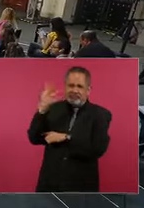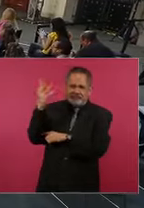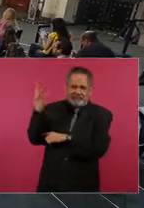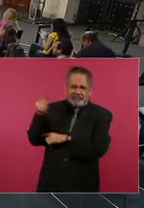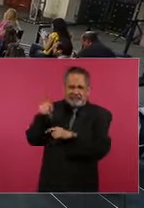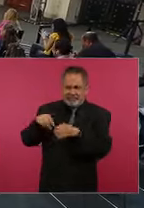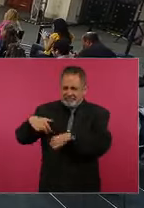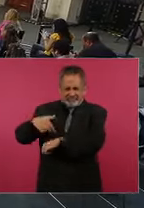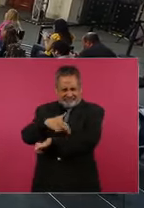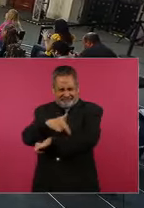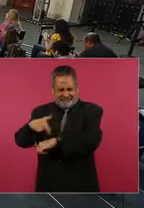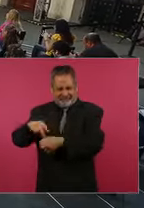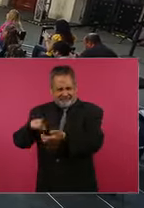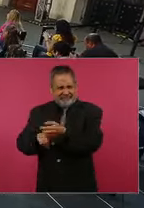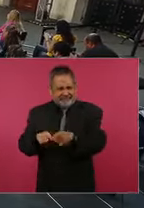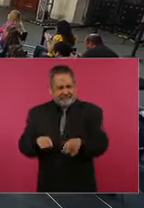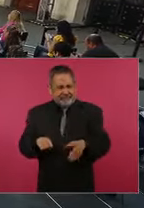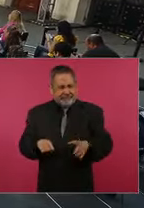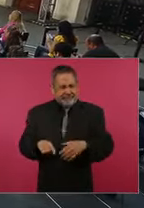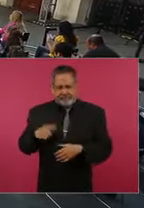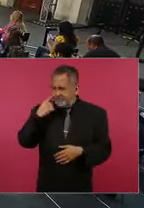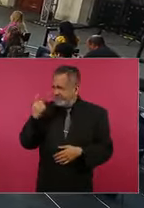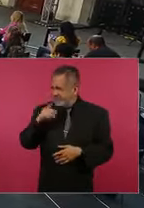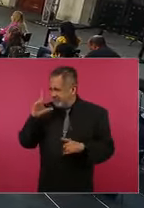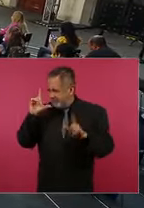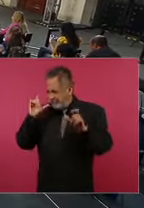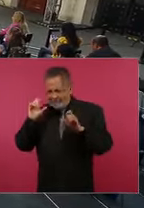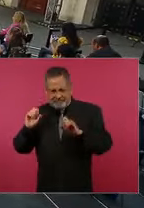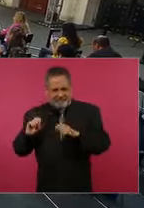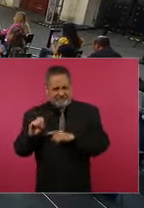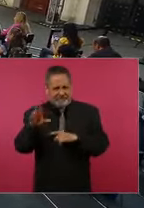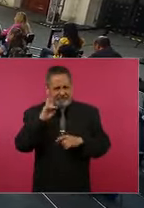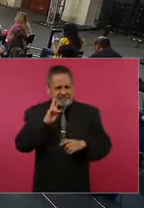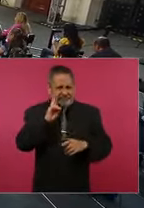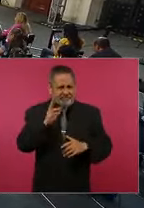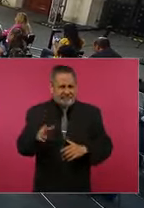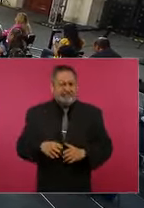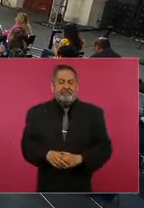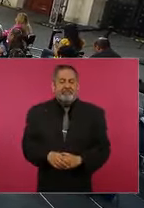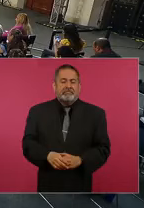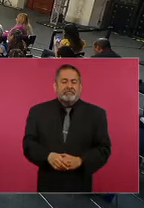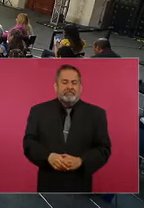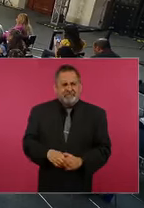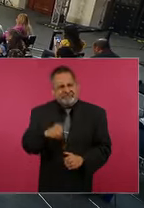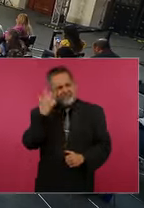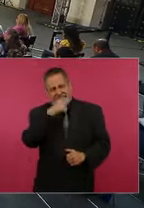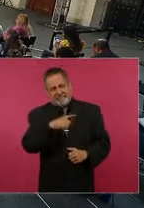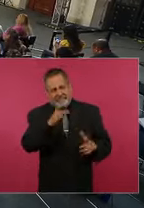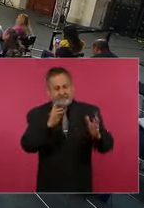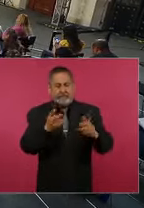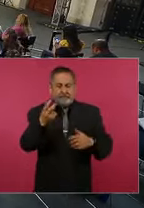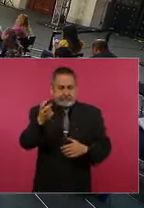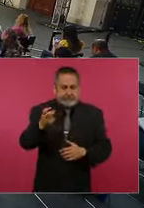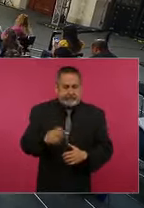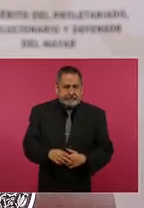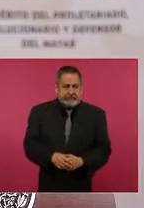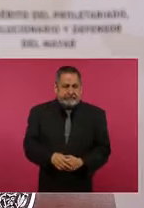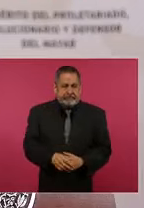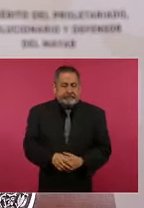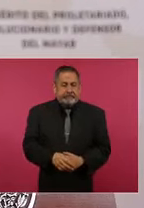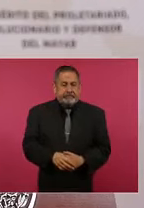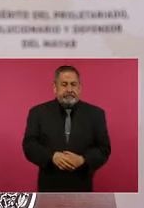del malecón. A ver si no tienes ese, la foto de la defensa. Pero así,